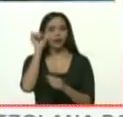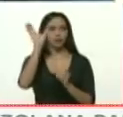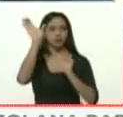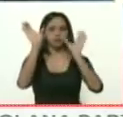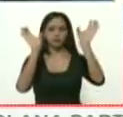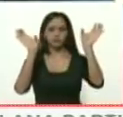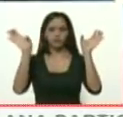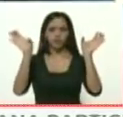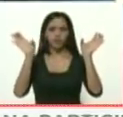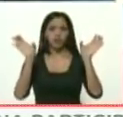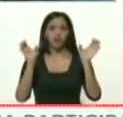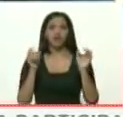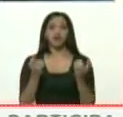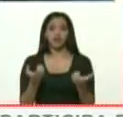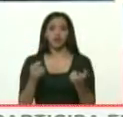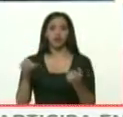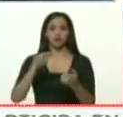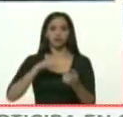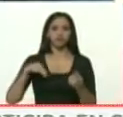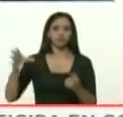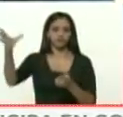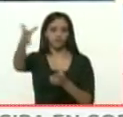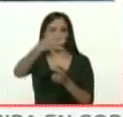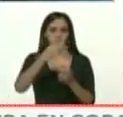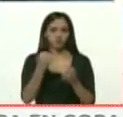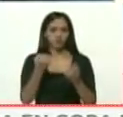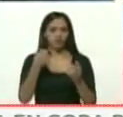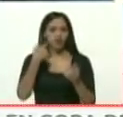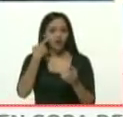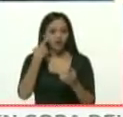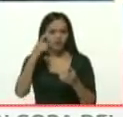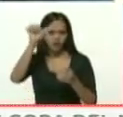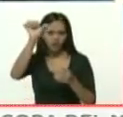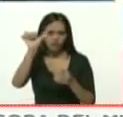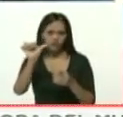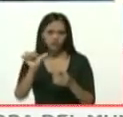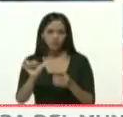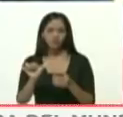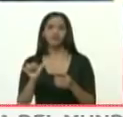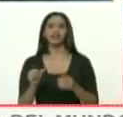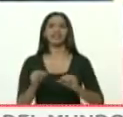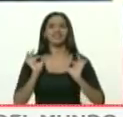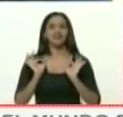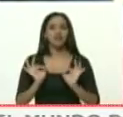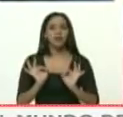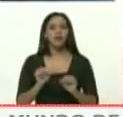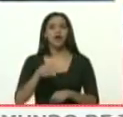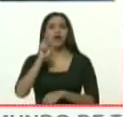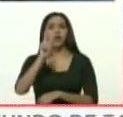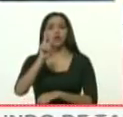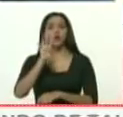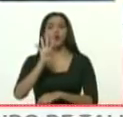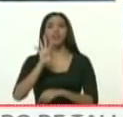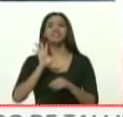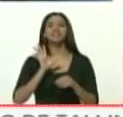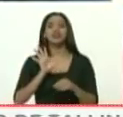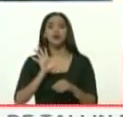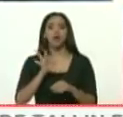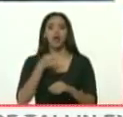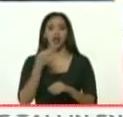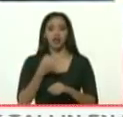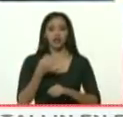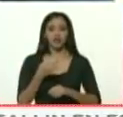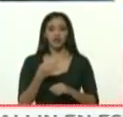y esas cámaras de seguridad nos permitió visualizar exactamente a las 2:45, bien, de acuerdo a